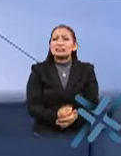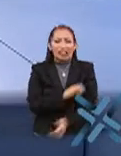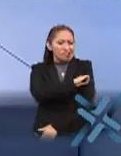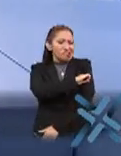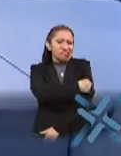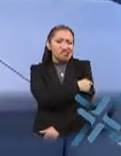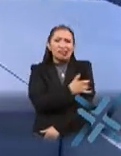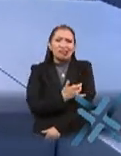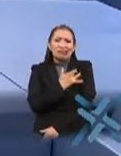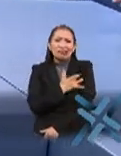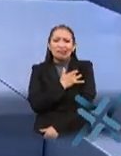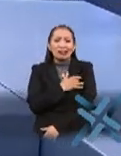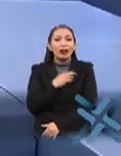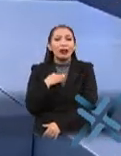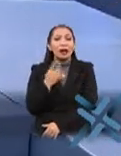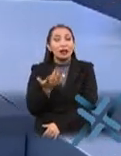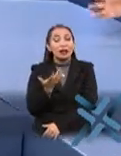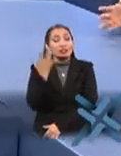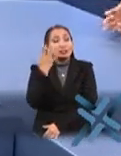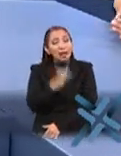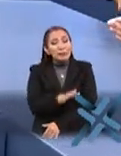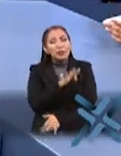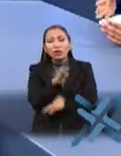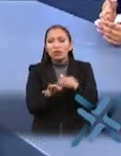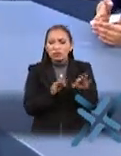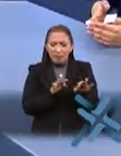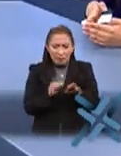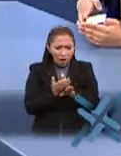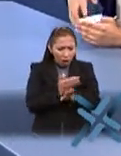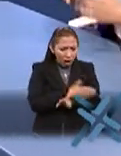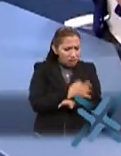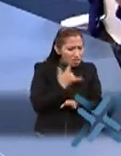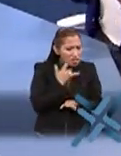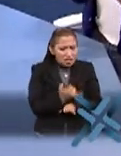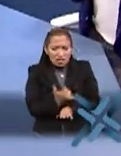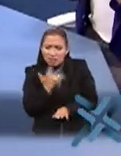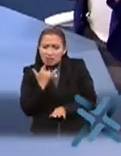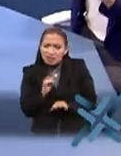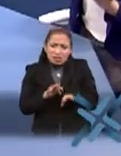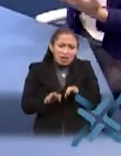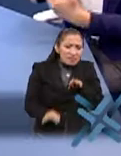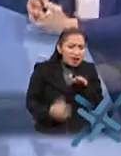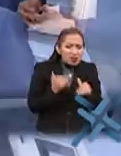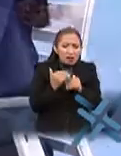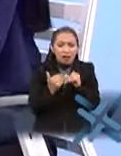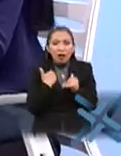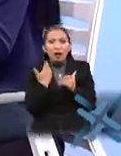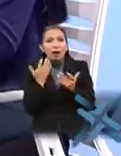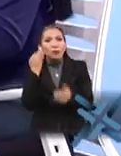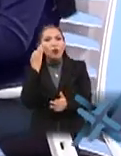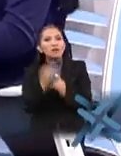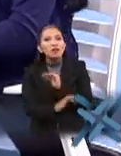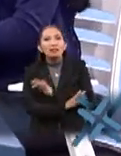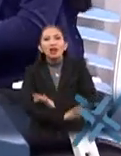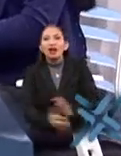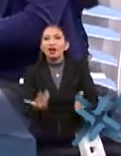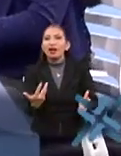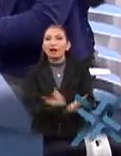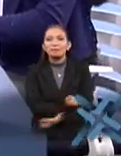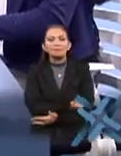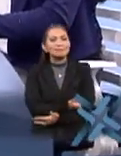enorme, porque sabes todo el trabajo que te costó realizarlo, y ya estar ahí, ver plasmado tus sueños, es